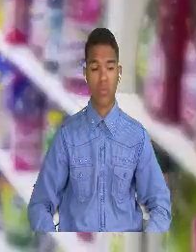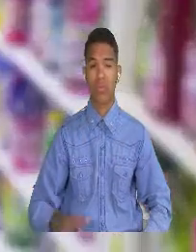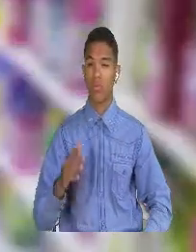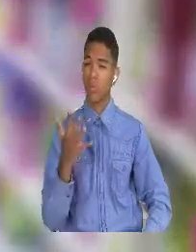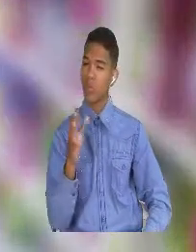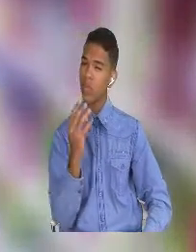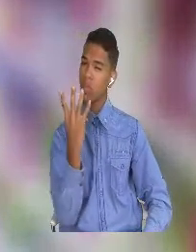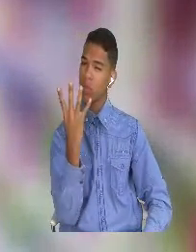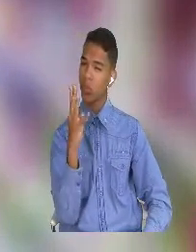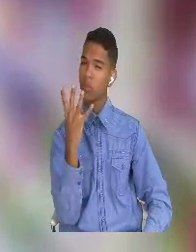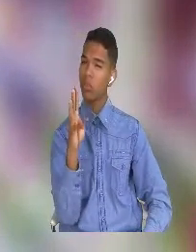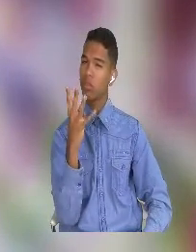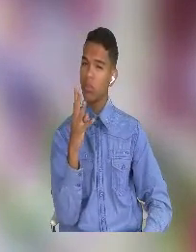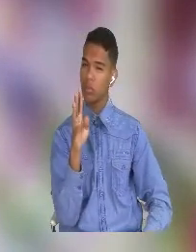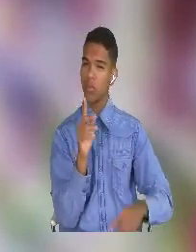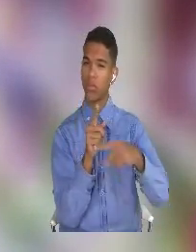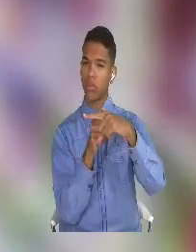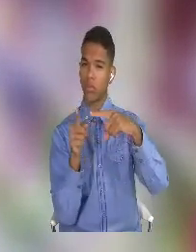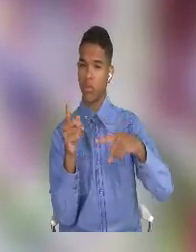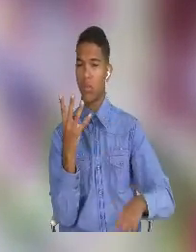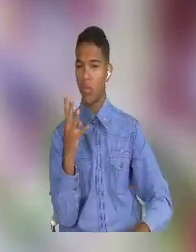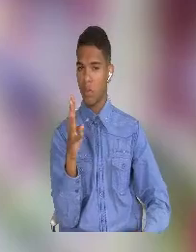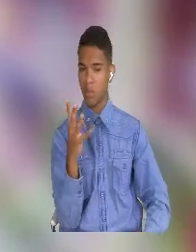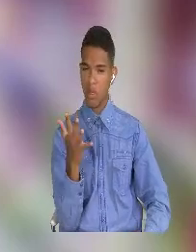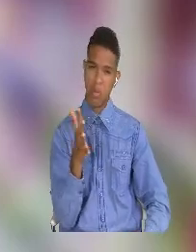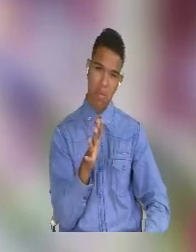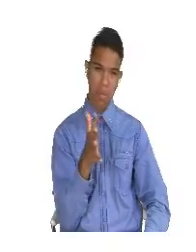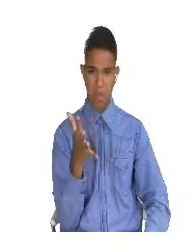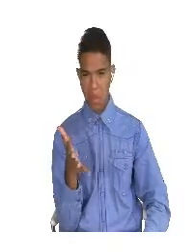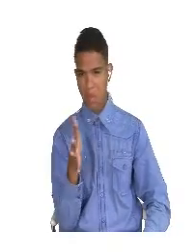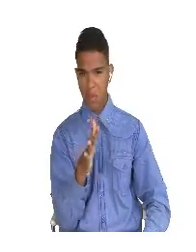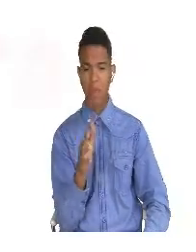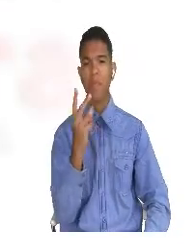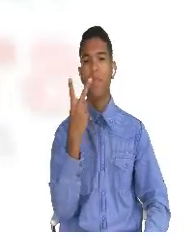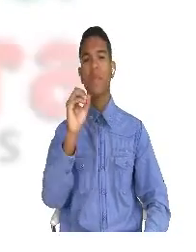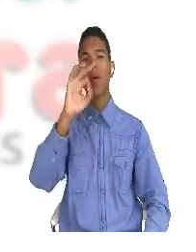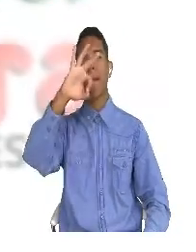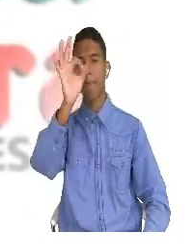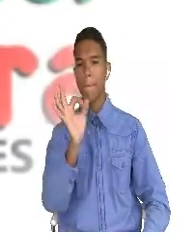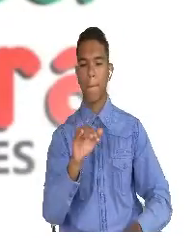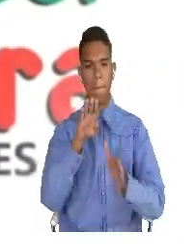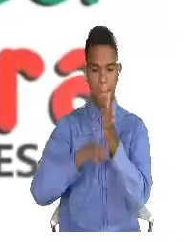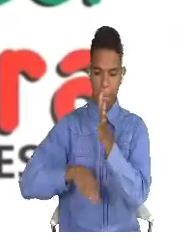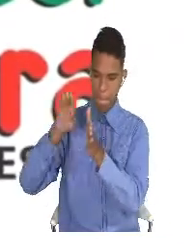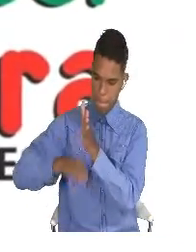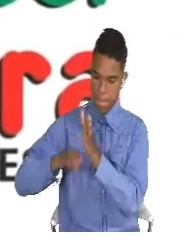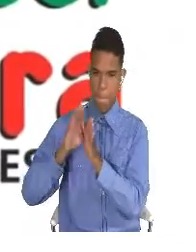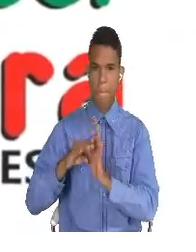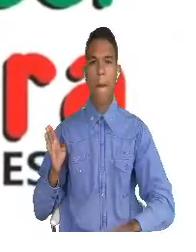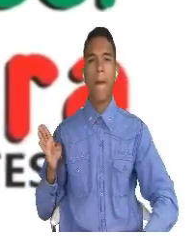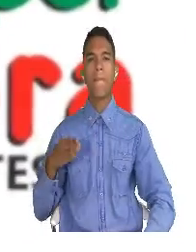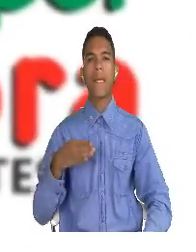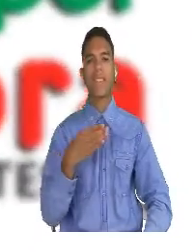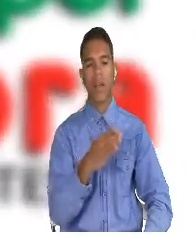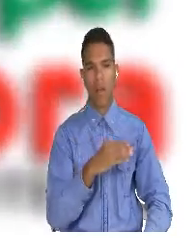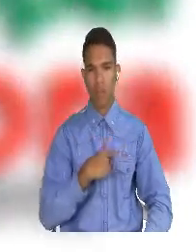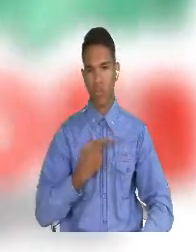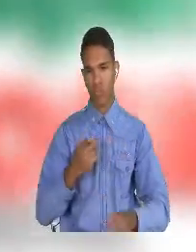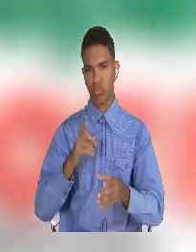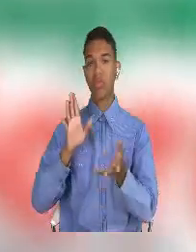creo que estoy exactamente, vamos a tener el 20% de descuento en todo lo que es pescados y mariscos y